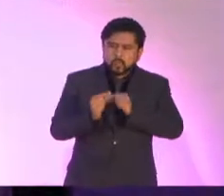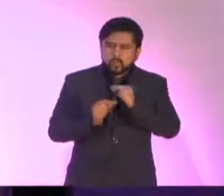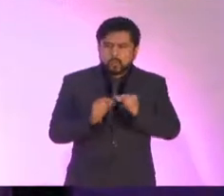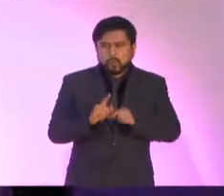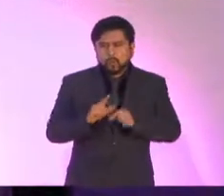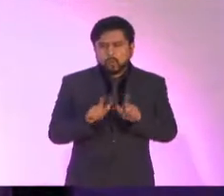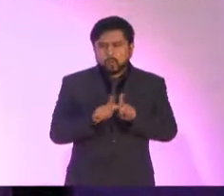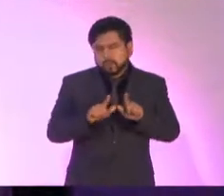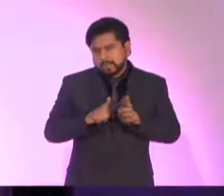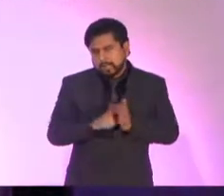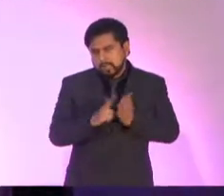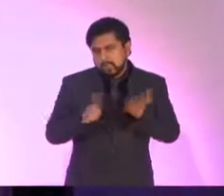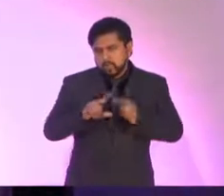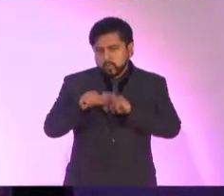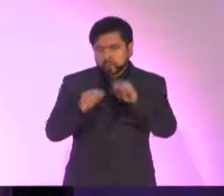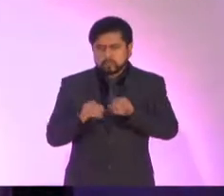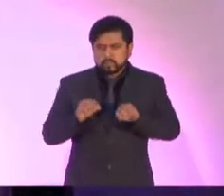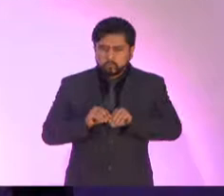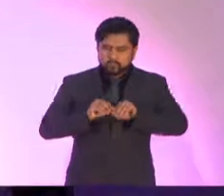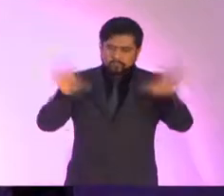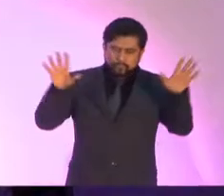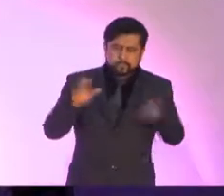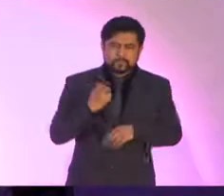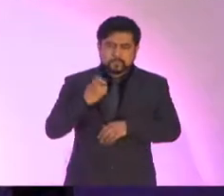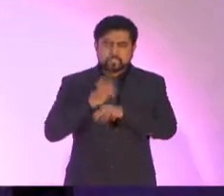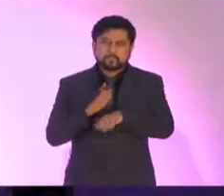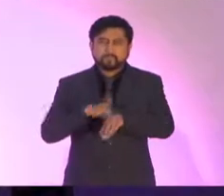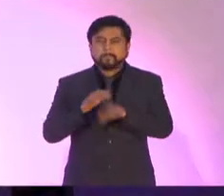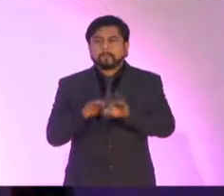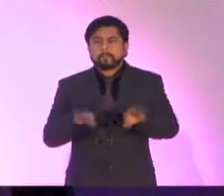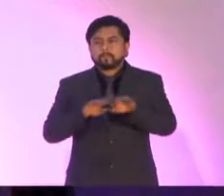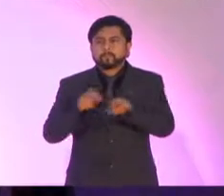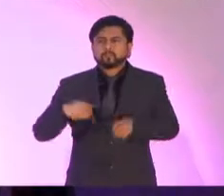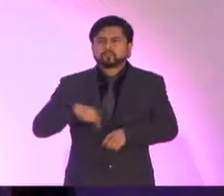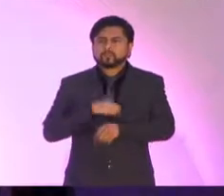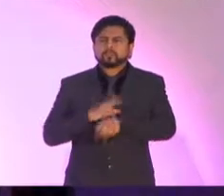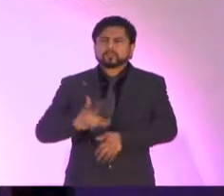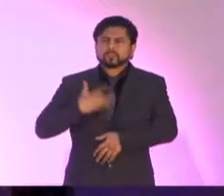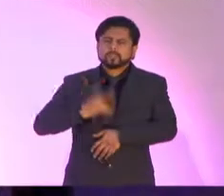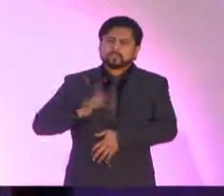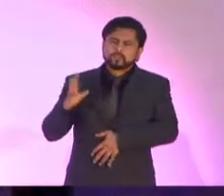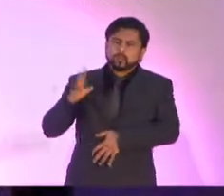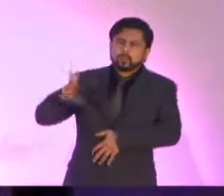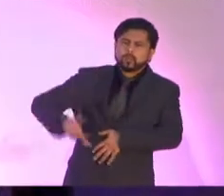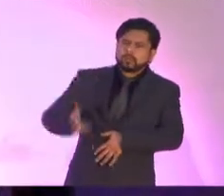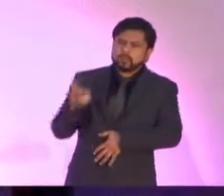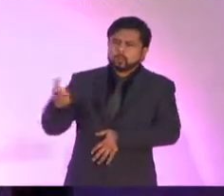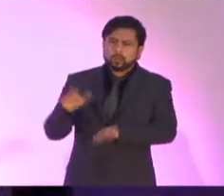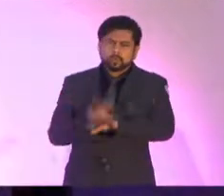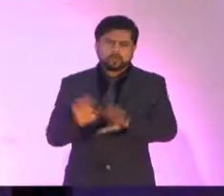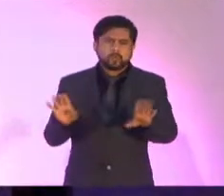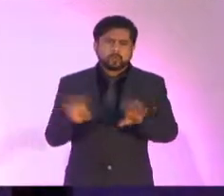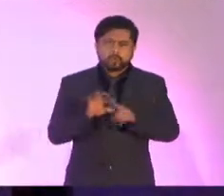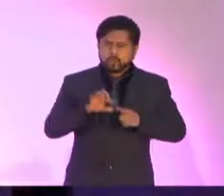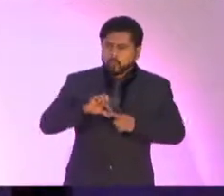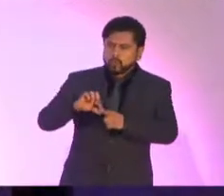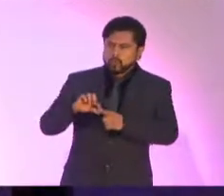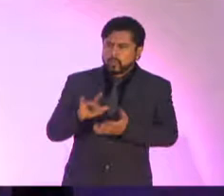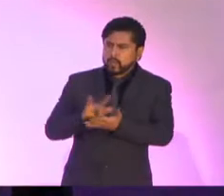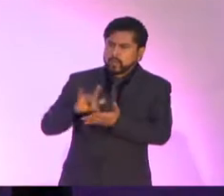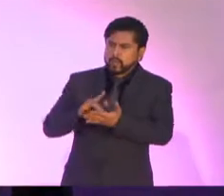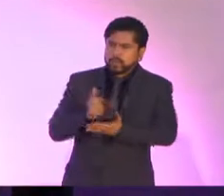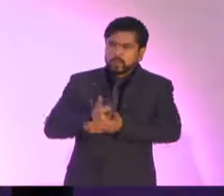la distribución de dichos materiales. Para nosotros es un orgullo haberlo visto crecer desde que andaba